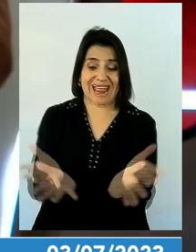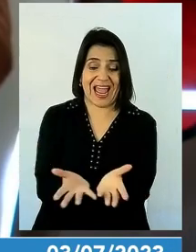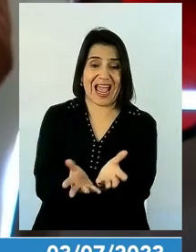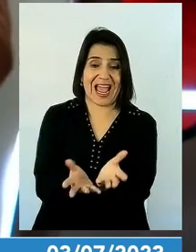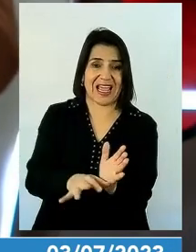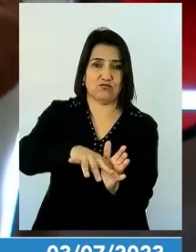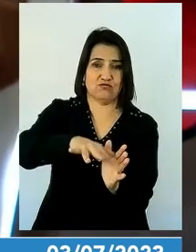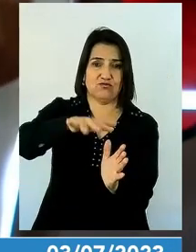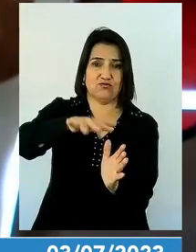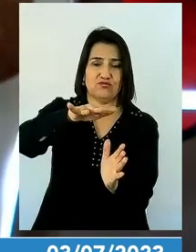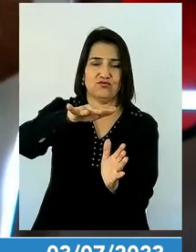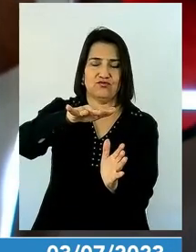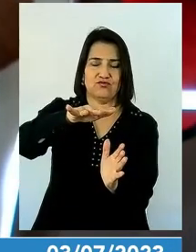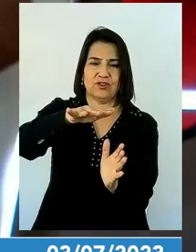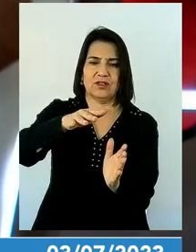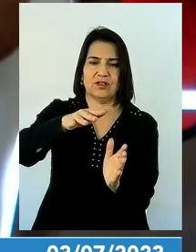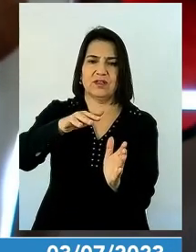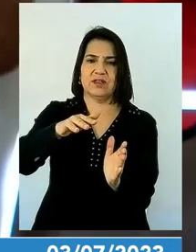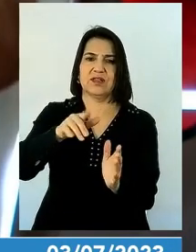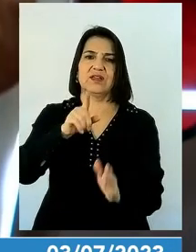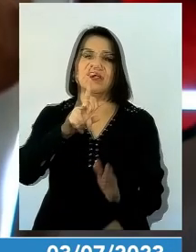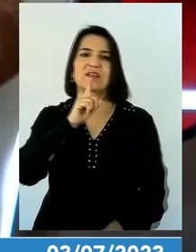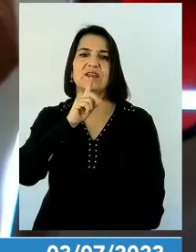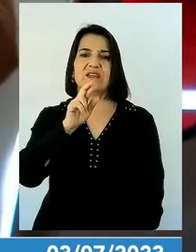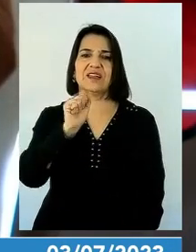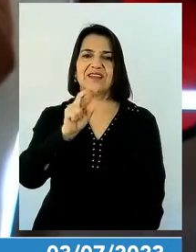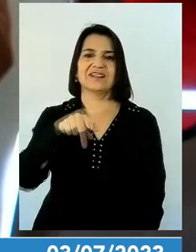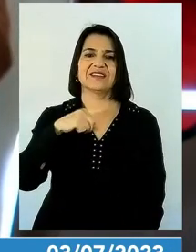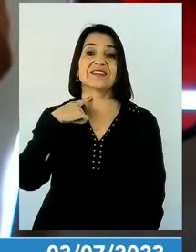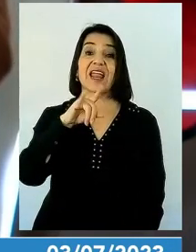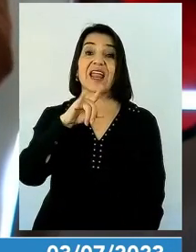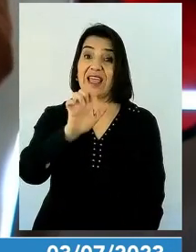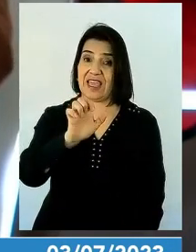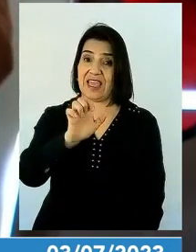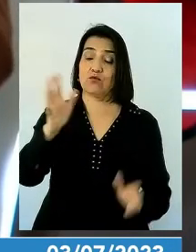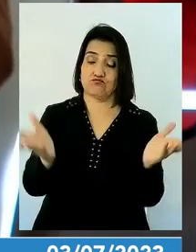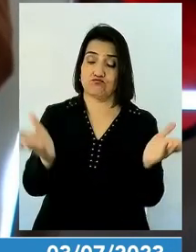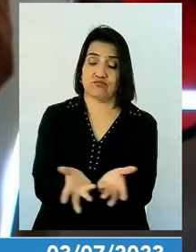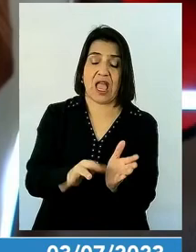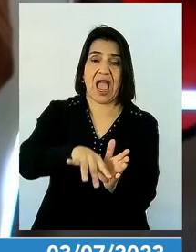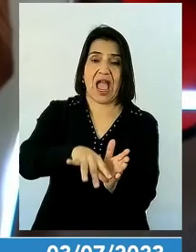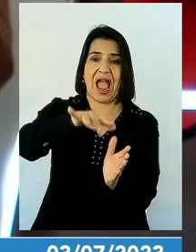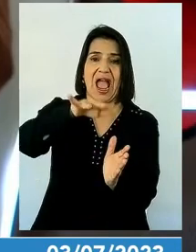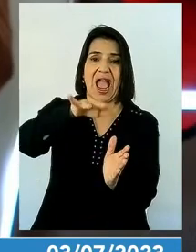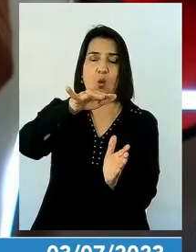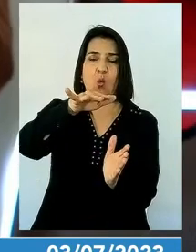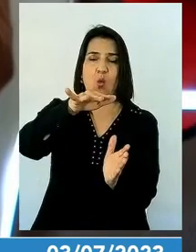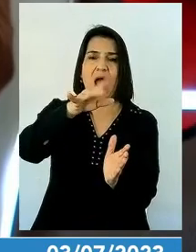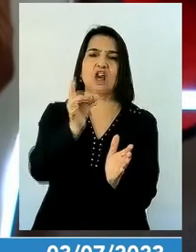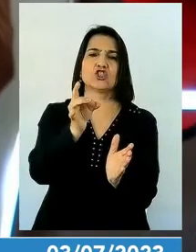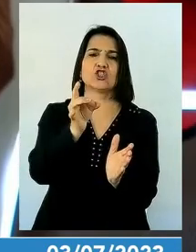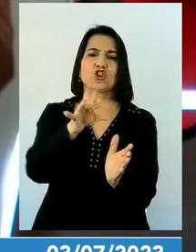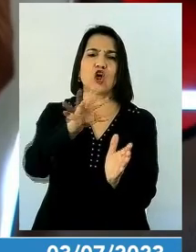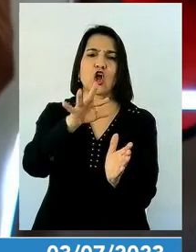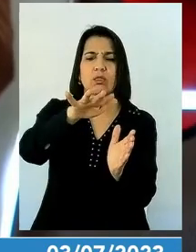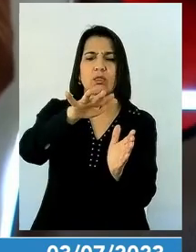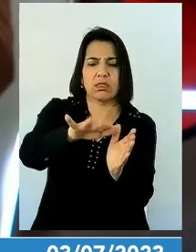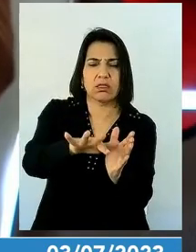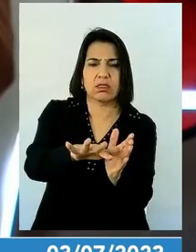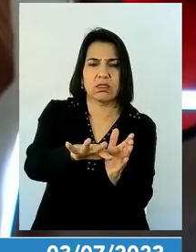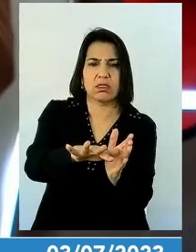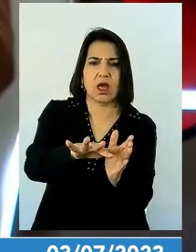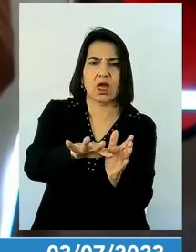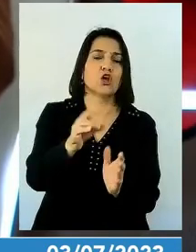que dice relación con que ya el agua va quedando solo para consumo humano. Y esa agua